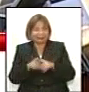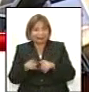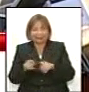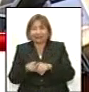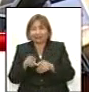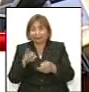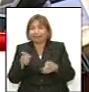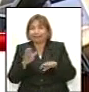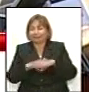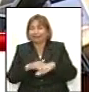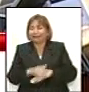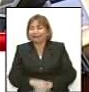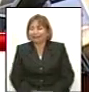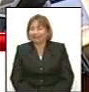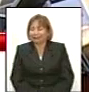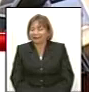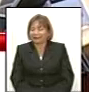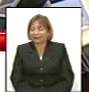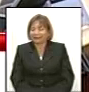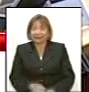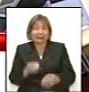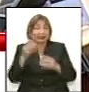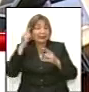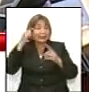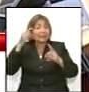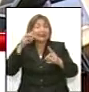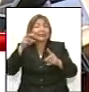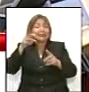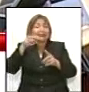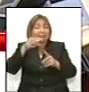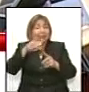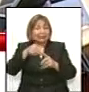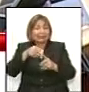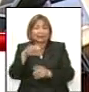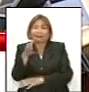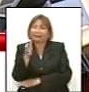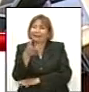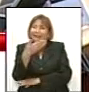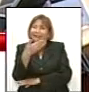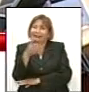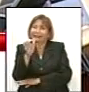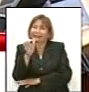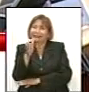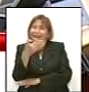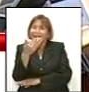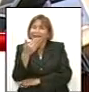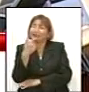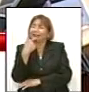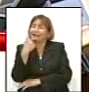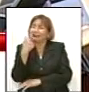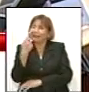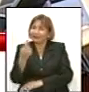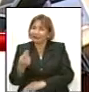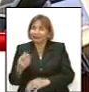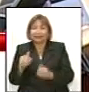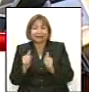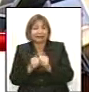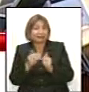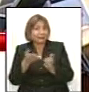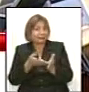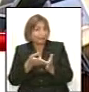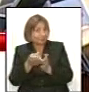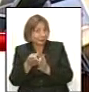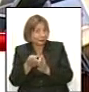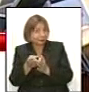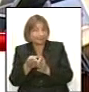respecto. En cuanto a las metas asociadas a las banderas, tenga la seguridad, congresista, a través de la presidencia, que